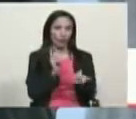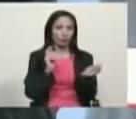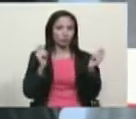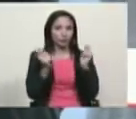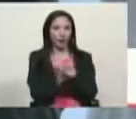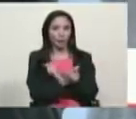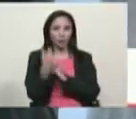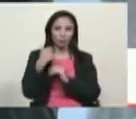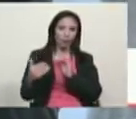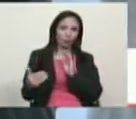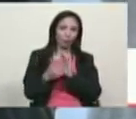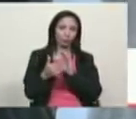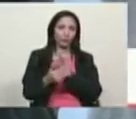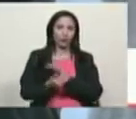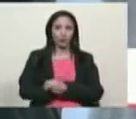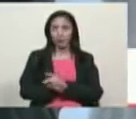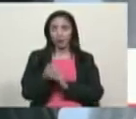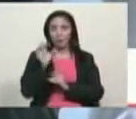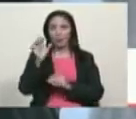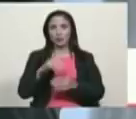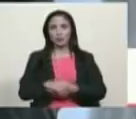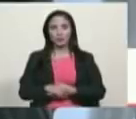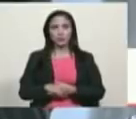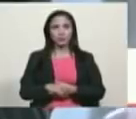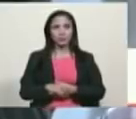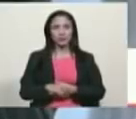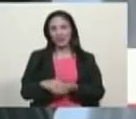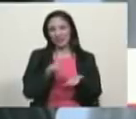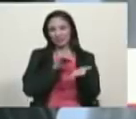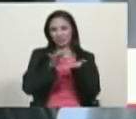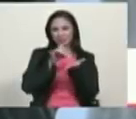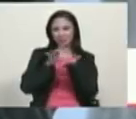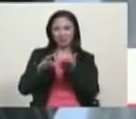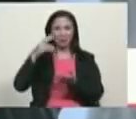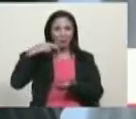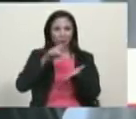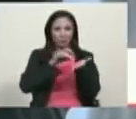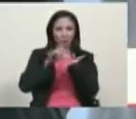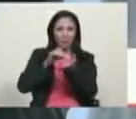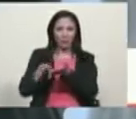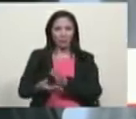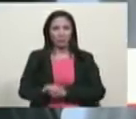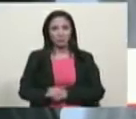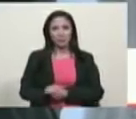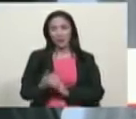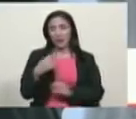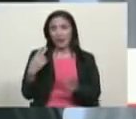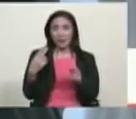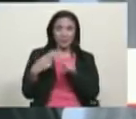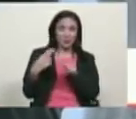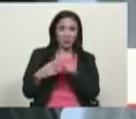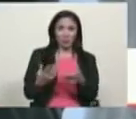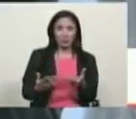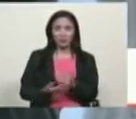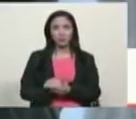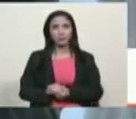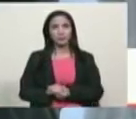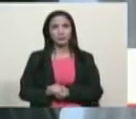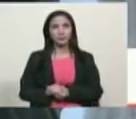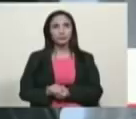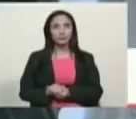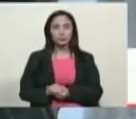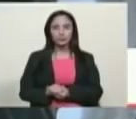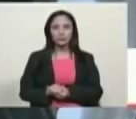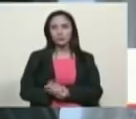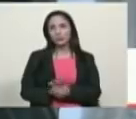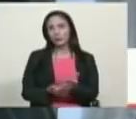una ofensiva neofascista, xenófobo, racista, armamentista, belicosa, que